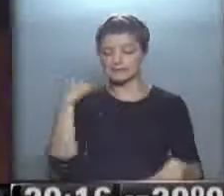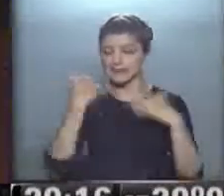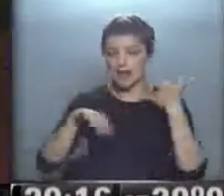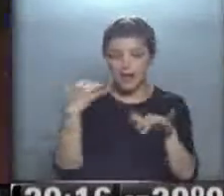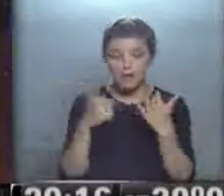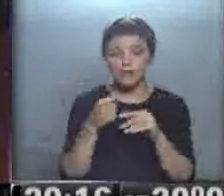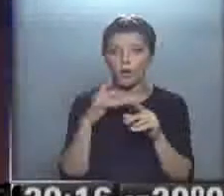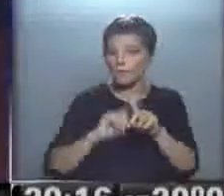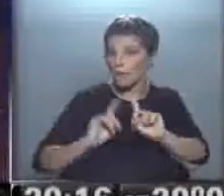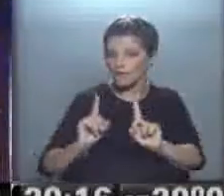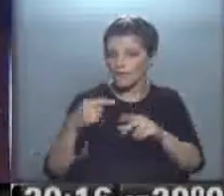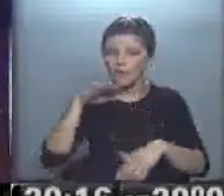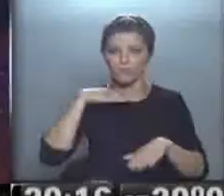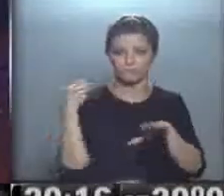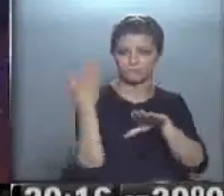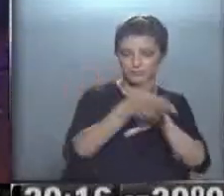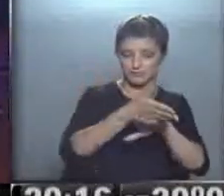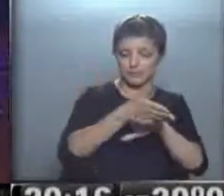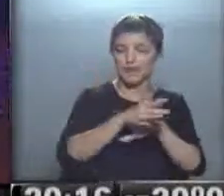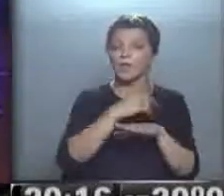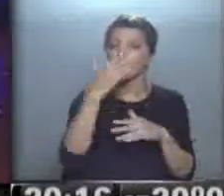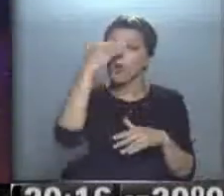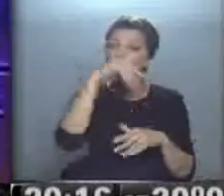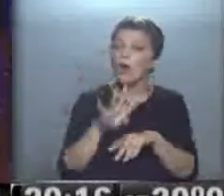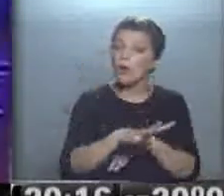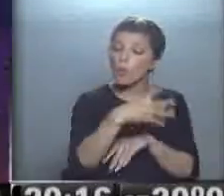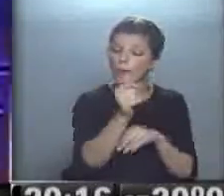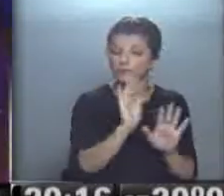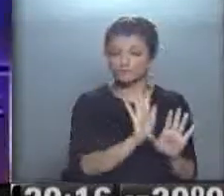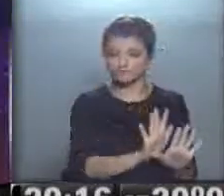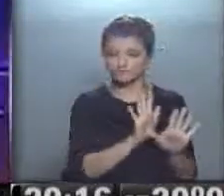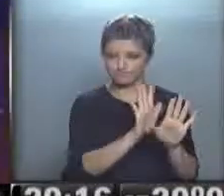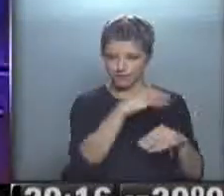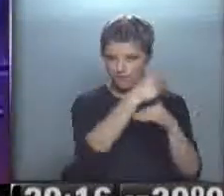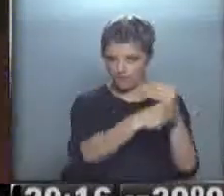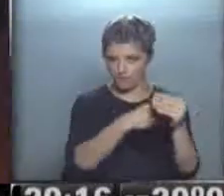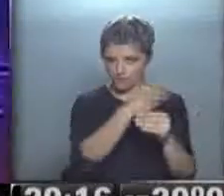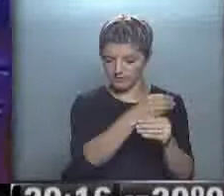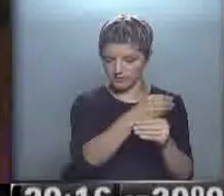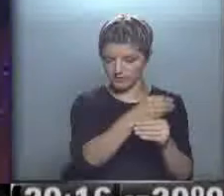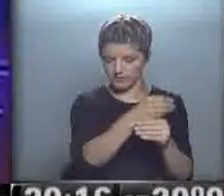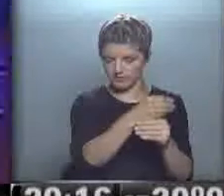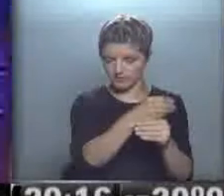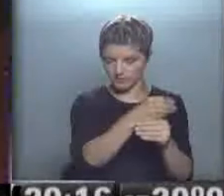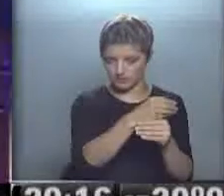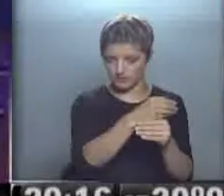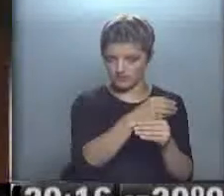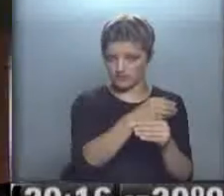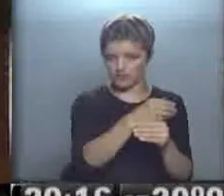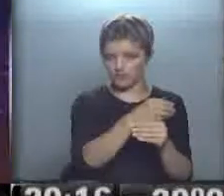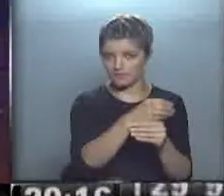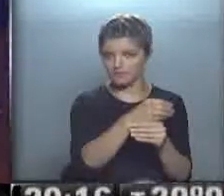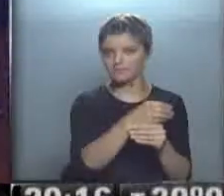delincuentes ingresaban. 4 integrantes de la familia quedaron en manos de los delincuentes,